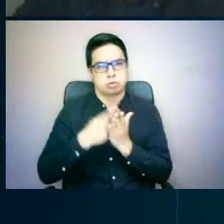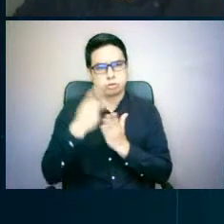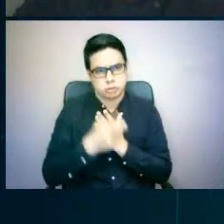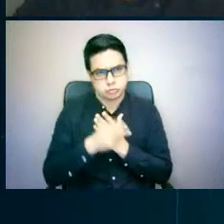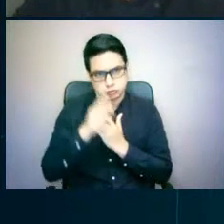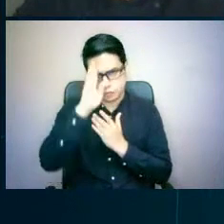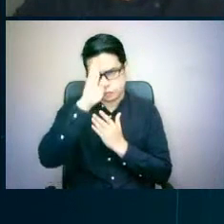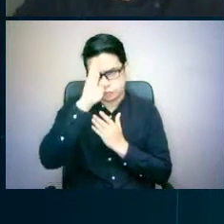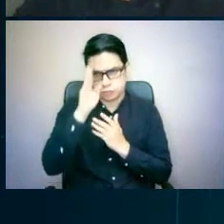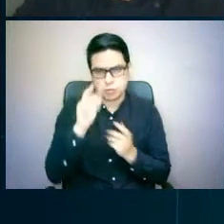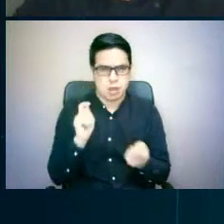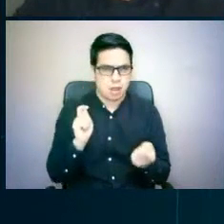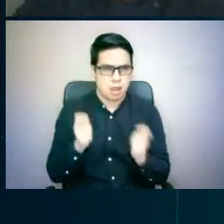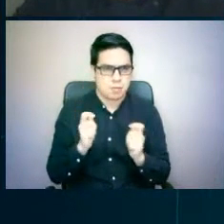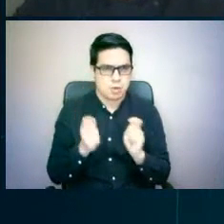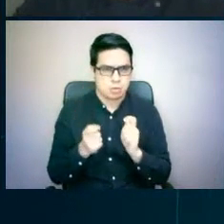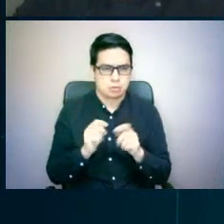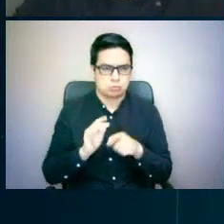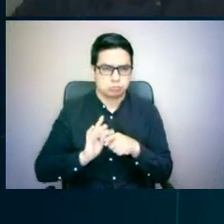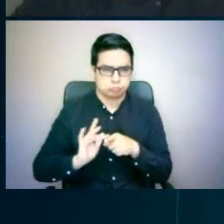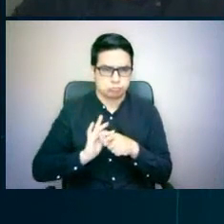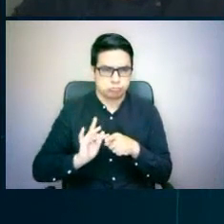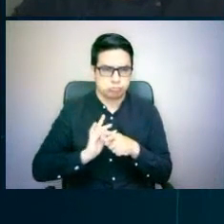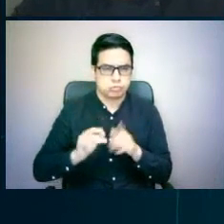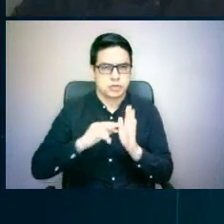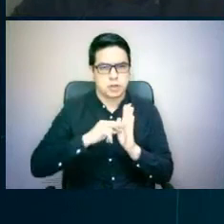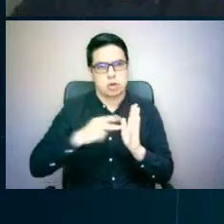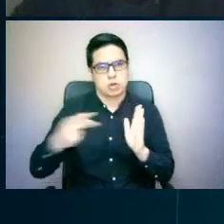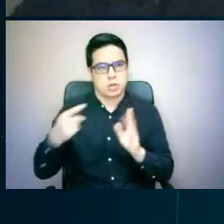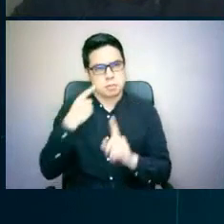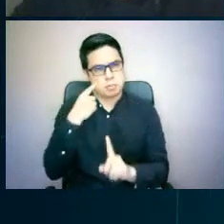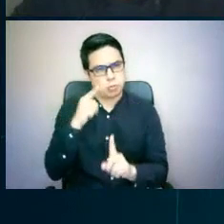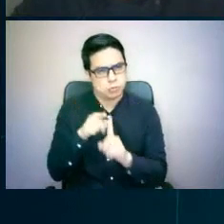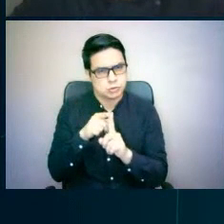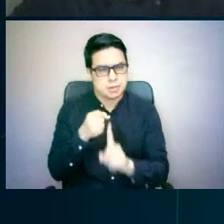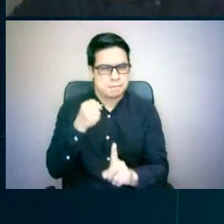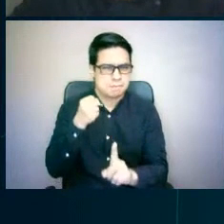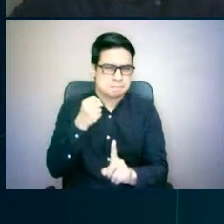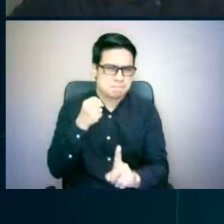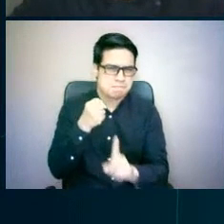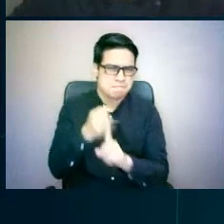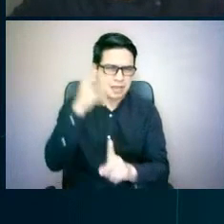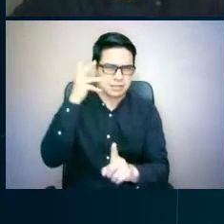implementar esta tecnología para que no impacten tanto